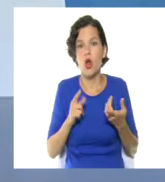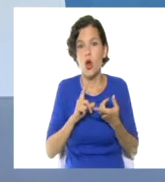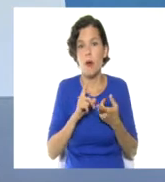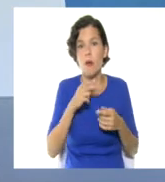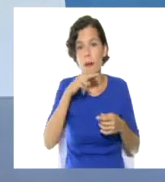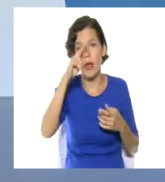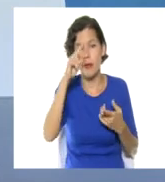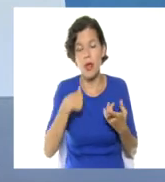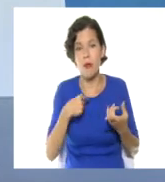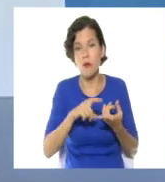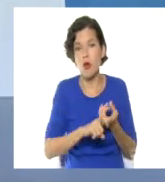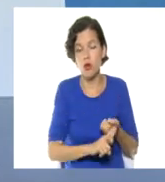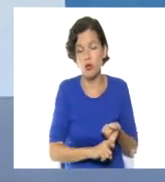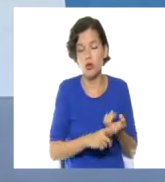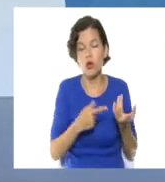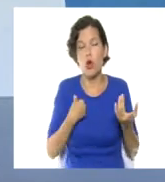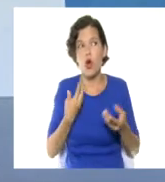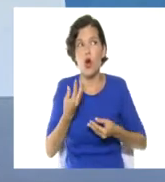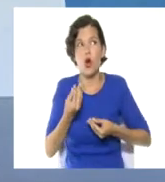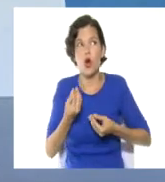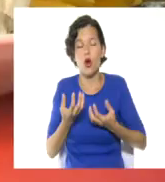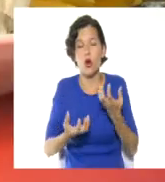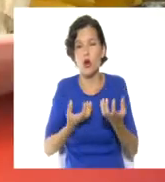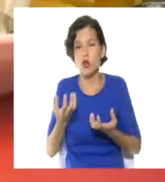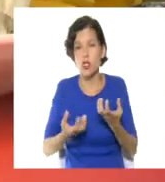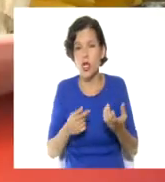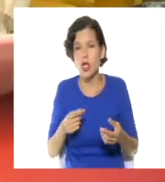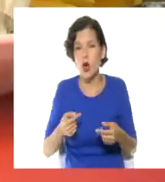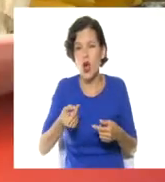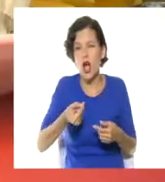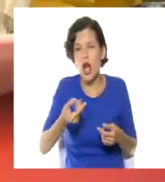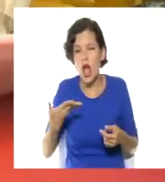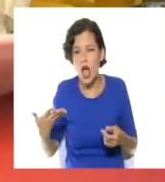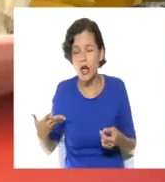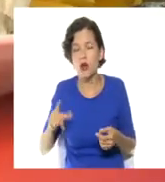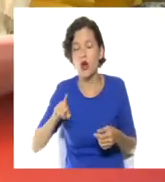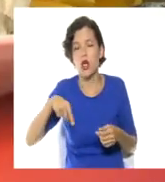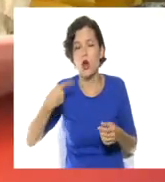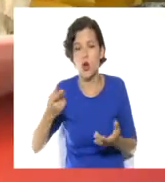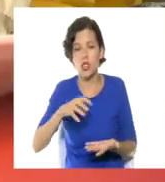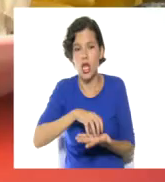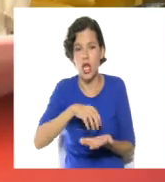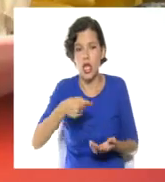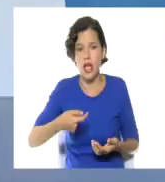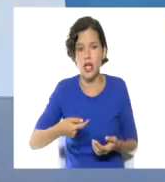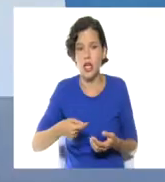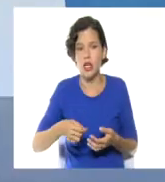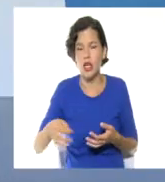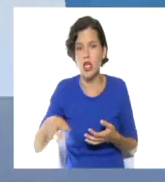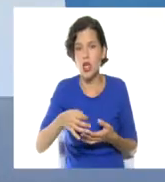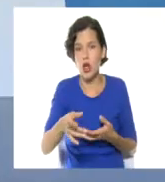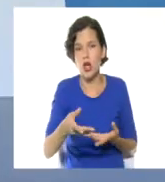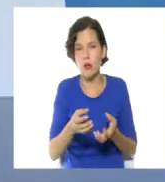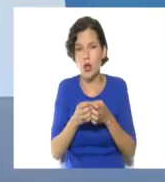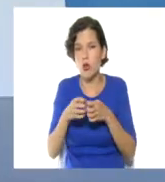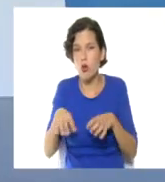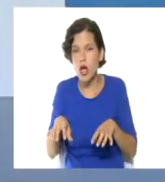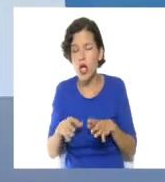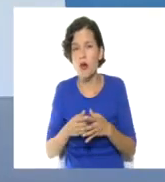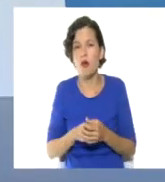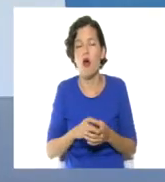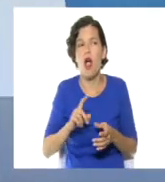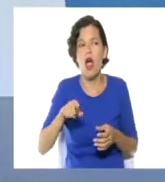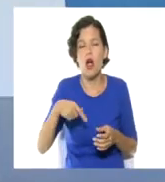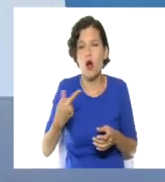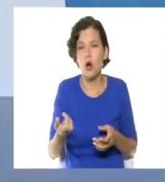suelen preparar el guiso de la hallaca colocándole garbanzos. En otras regiones le colocan un trozo de huevo sancochado, hay unos